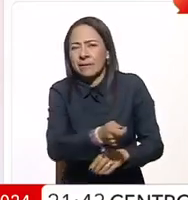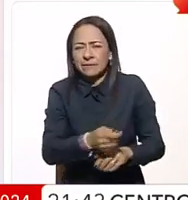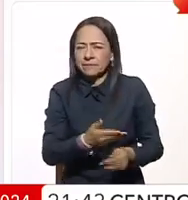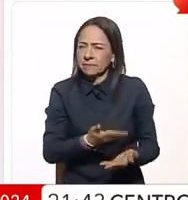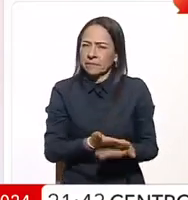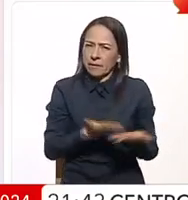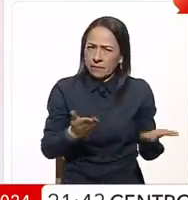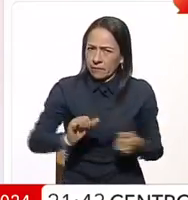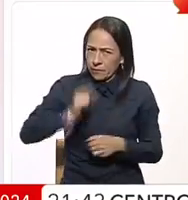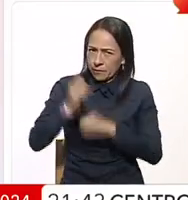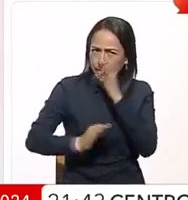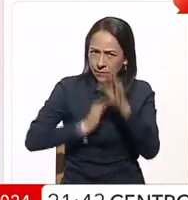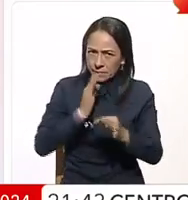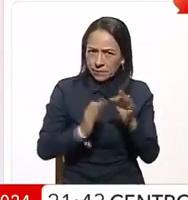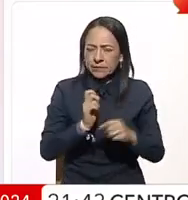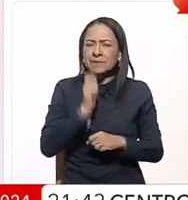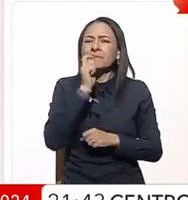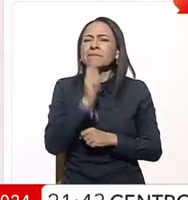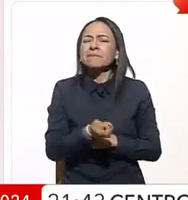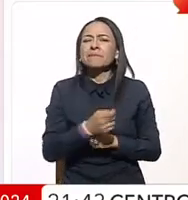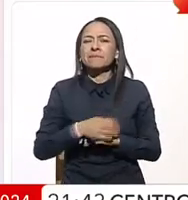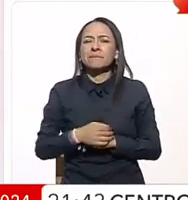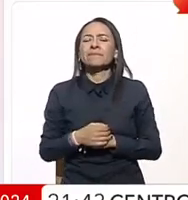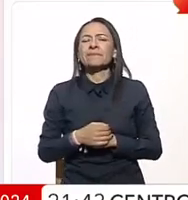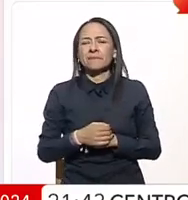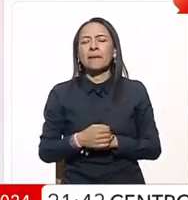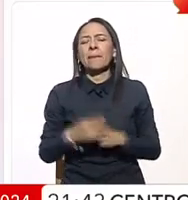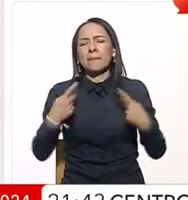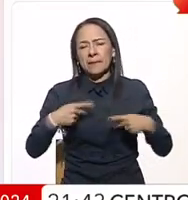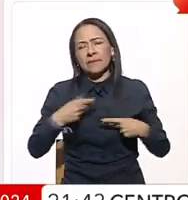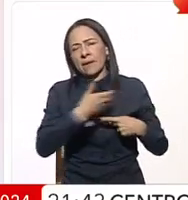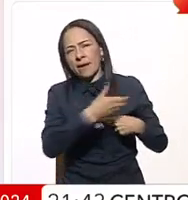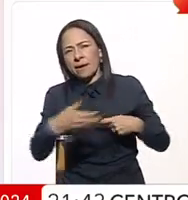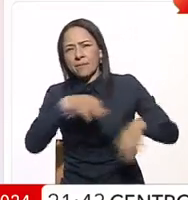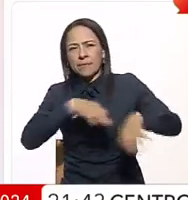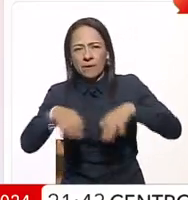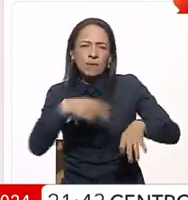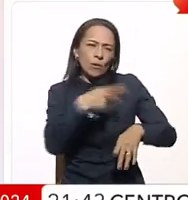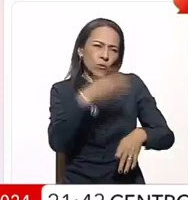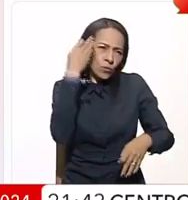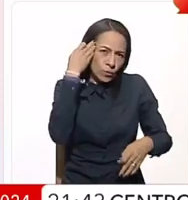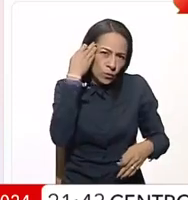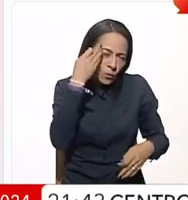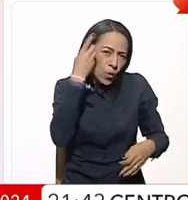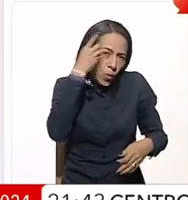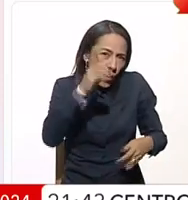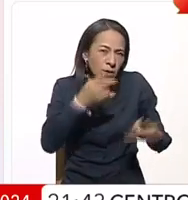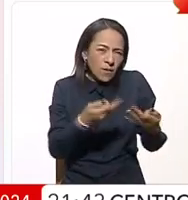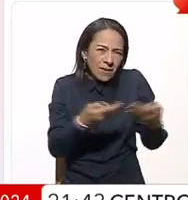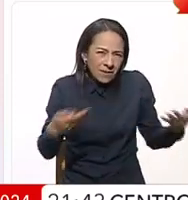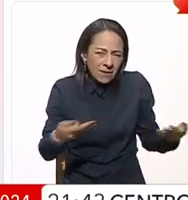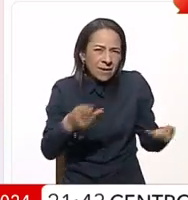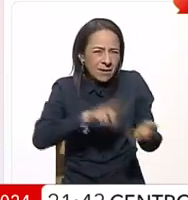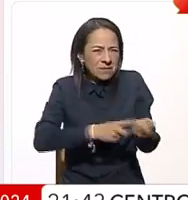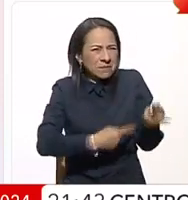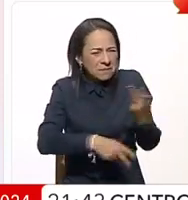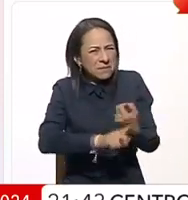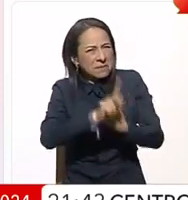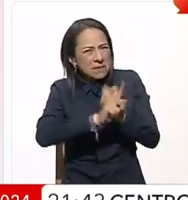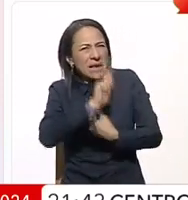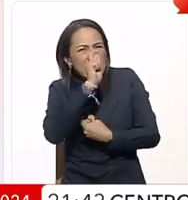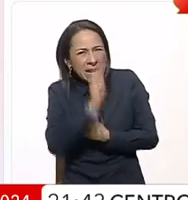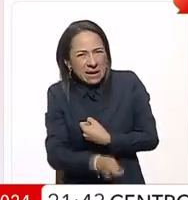Uno de los grandes problemas que enfrentan pequeños agricultores y ejidatarios del país es la existencia de relaciones